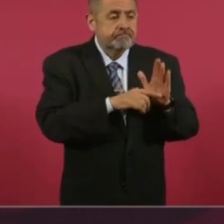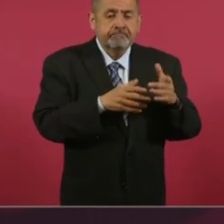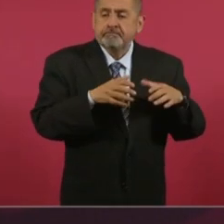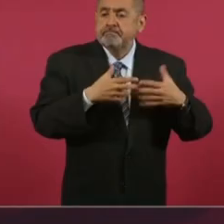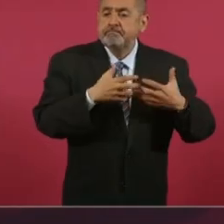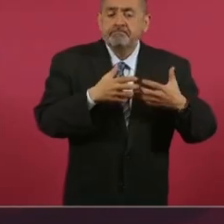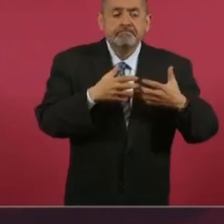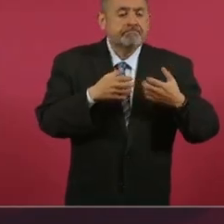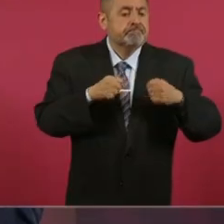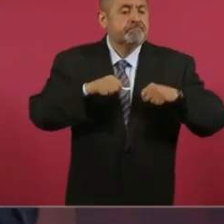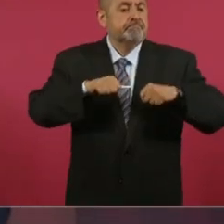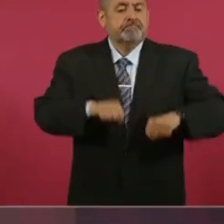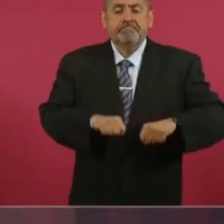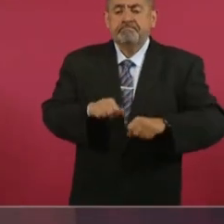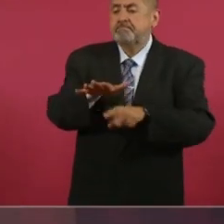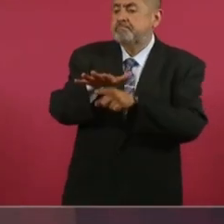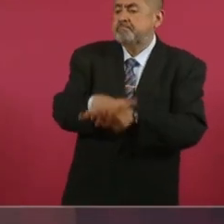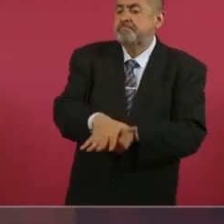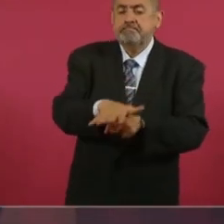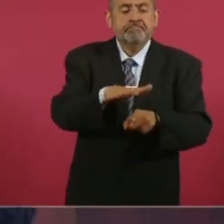imponerse y mantener